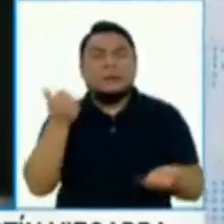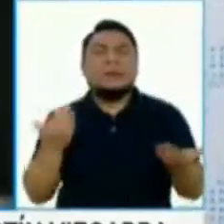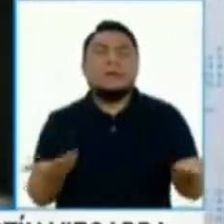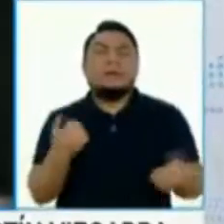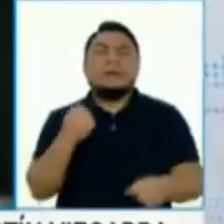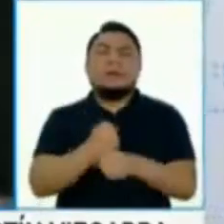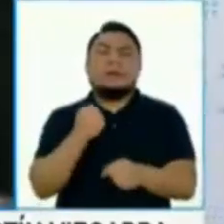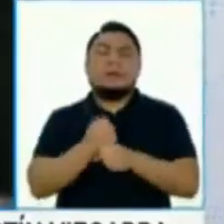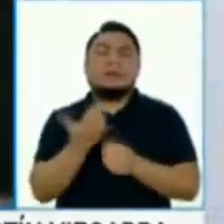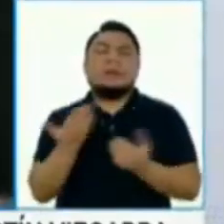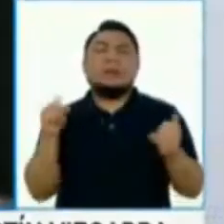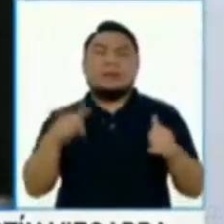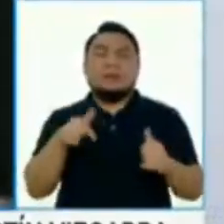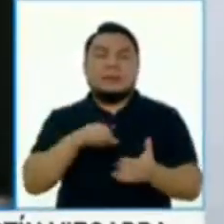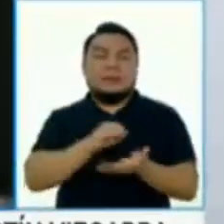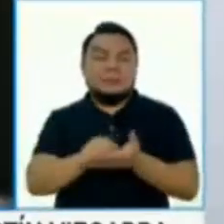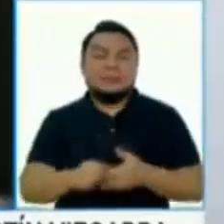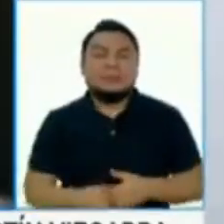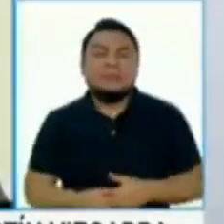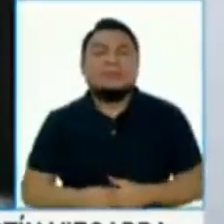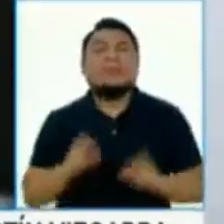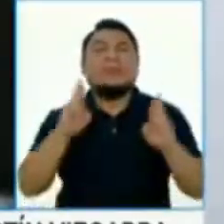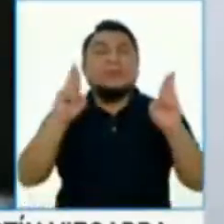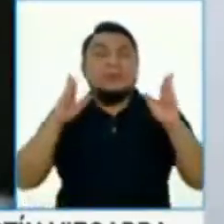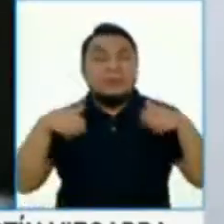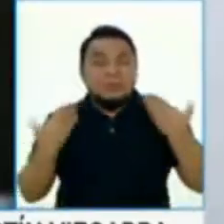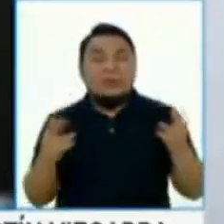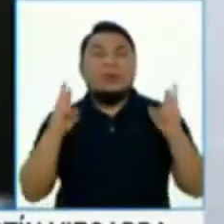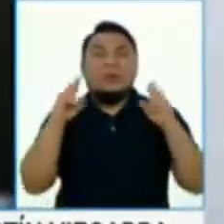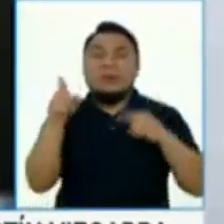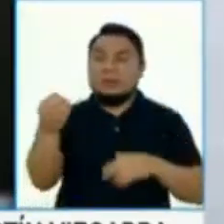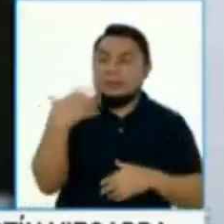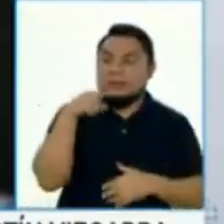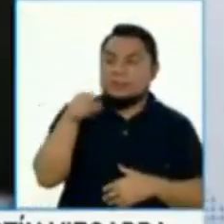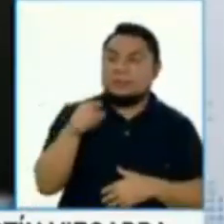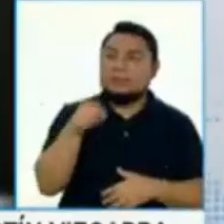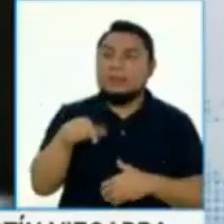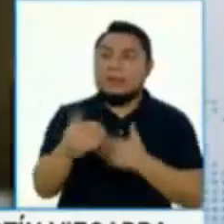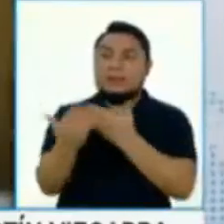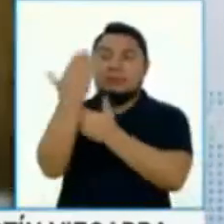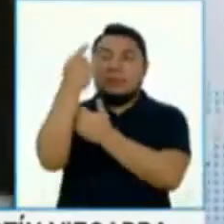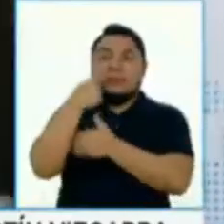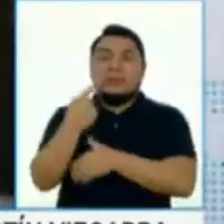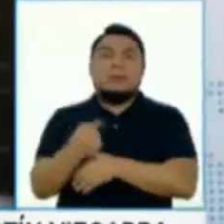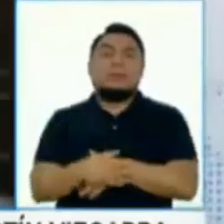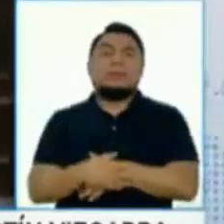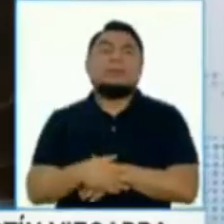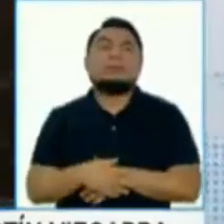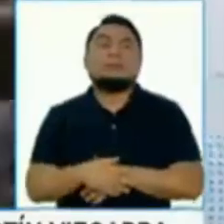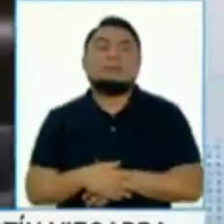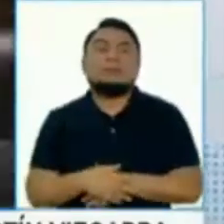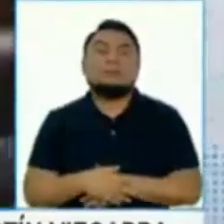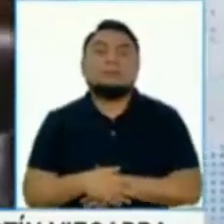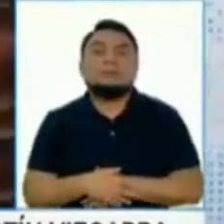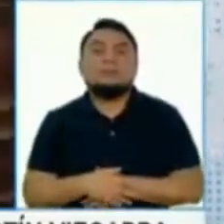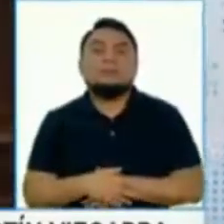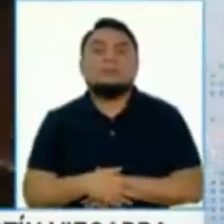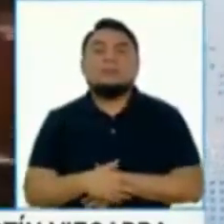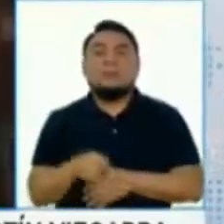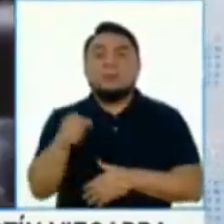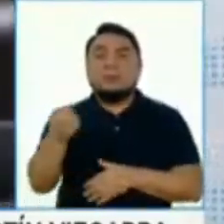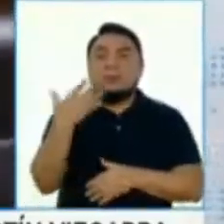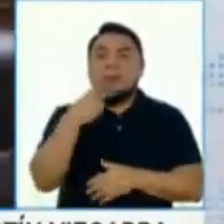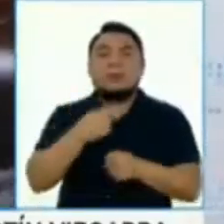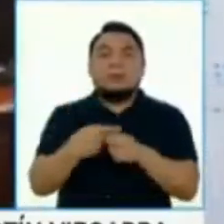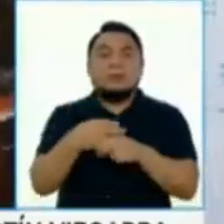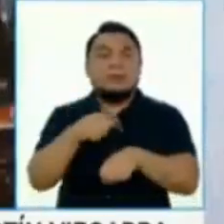de lo que queda de estos meses ojalá se pueda dice usted precisamente en la mañana del presidente de vizcarra había hecho un par de alusiones durante su breve